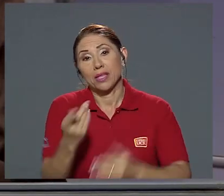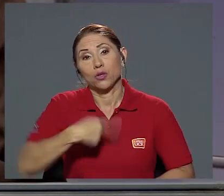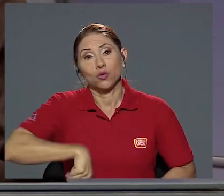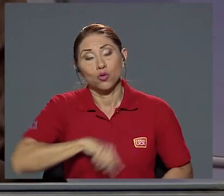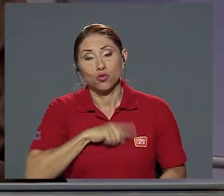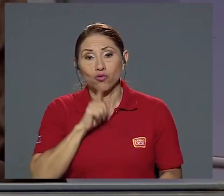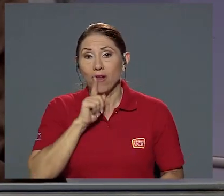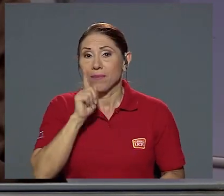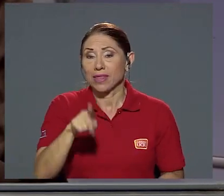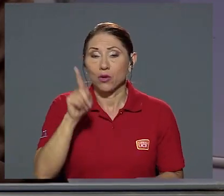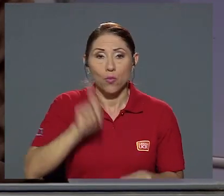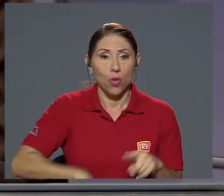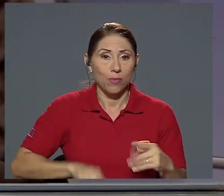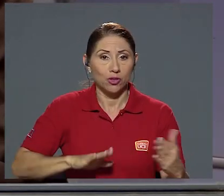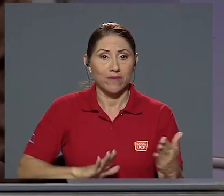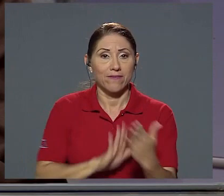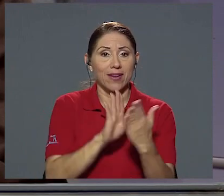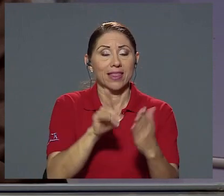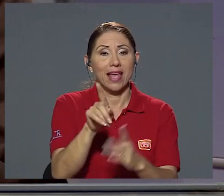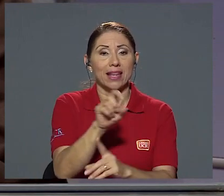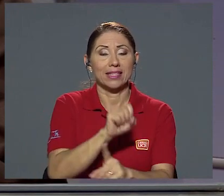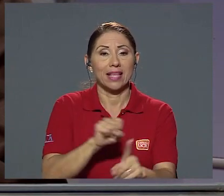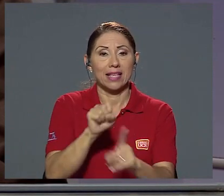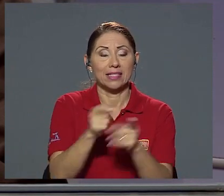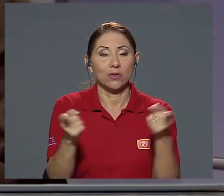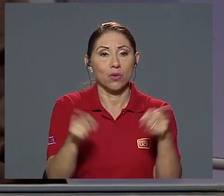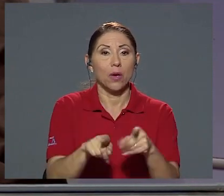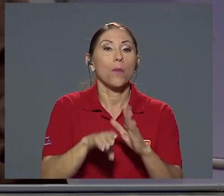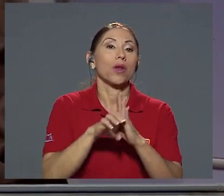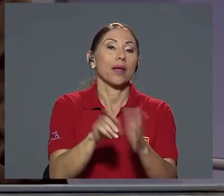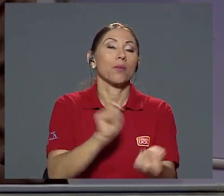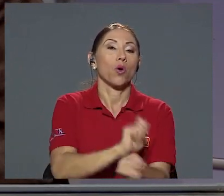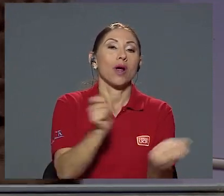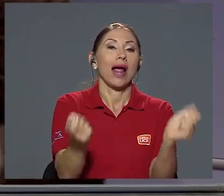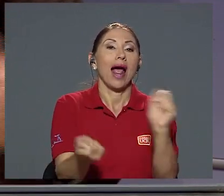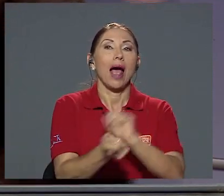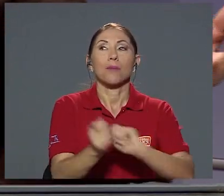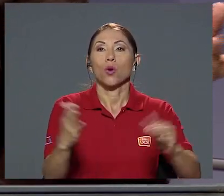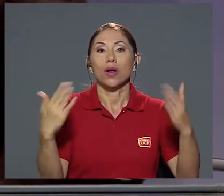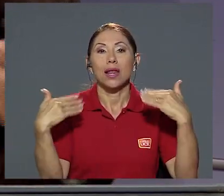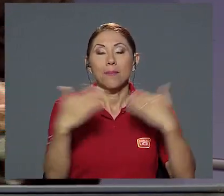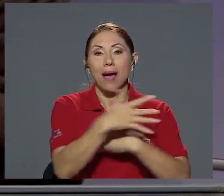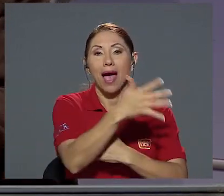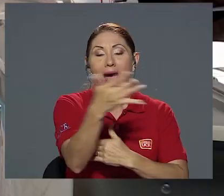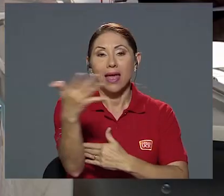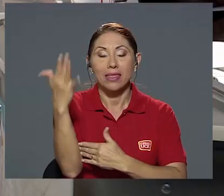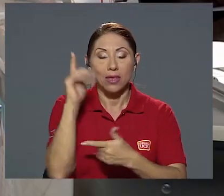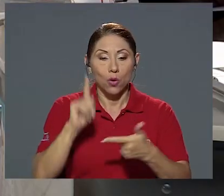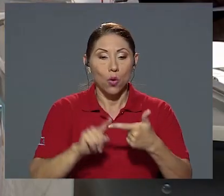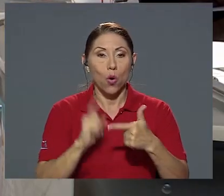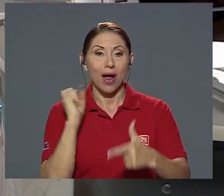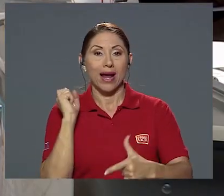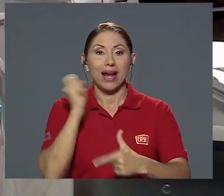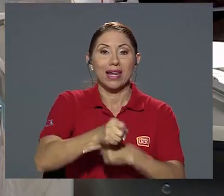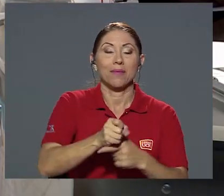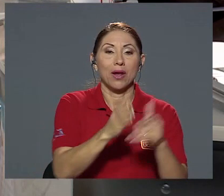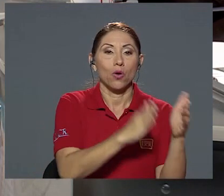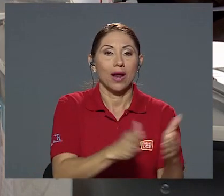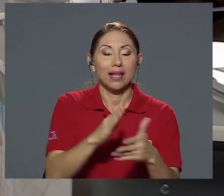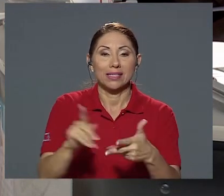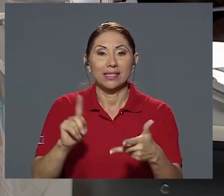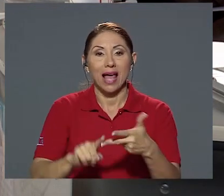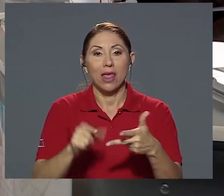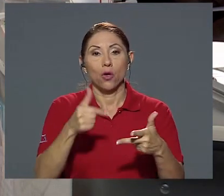para realmente enfrentar esas dinámicas como el cambio climático, como el crimen organizado, la geopolítica